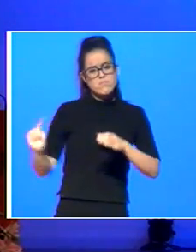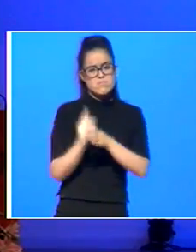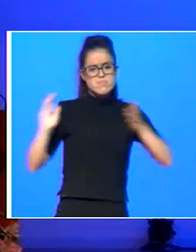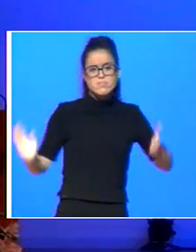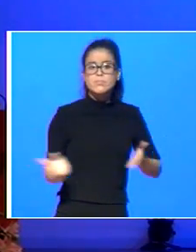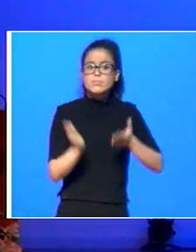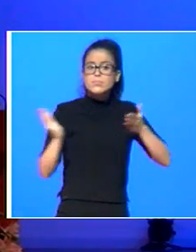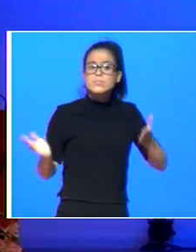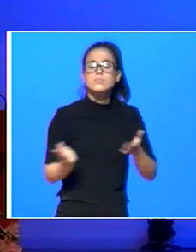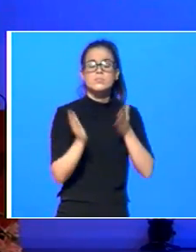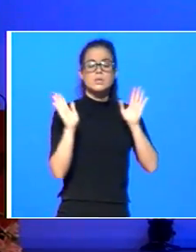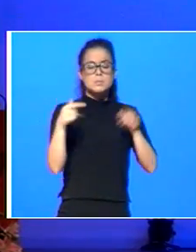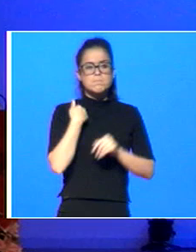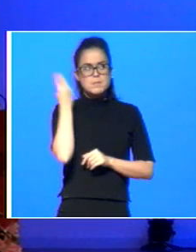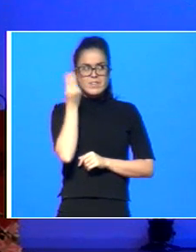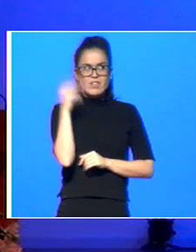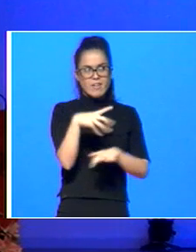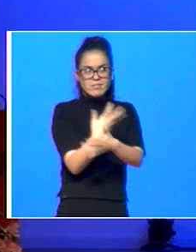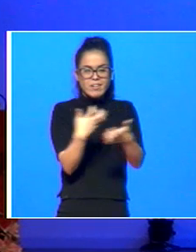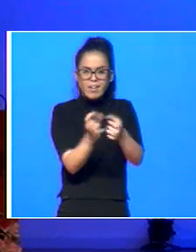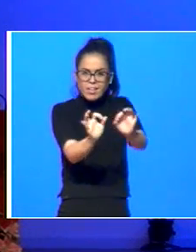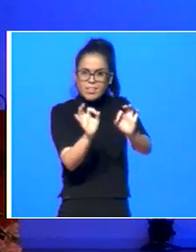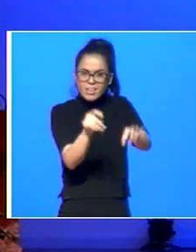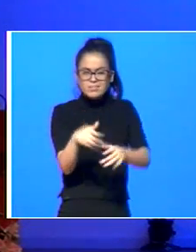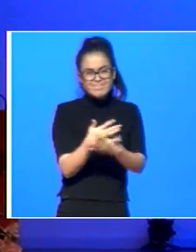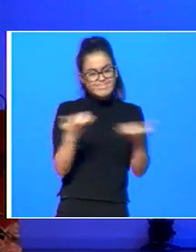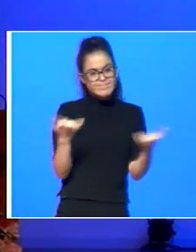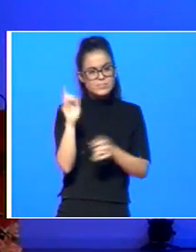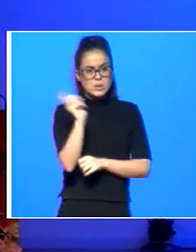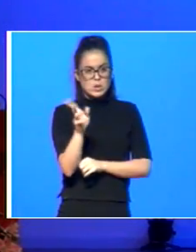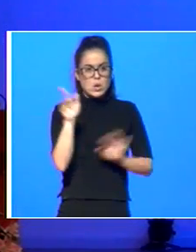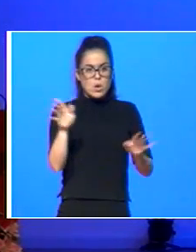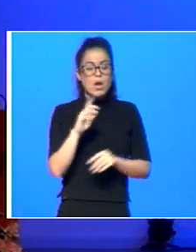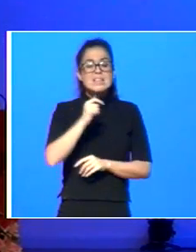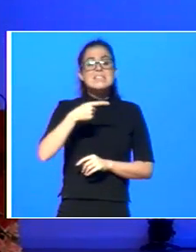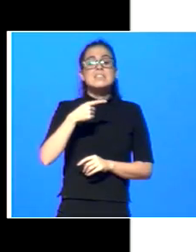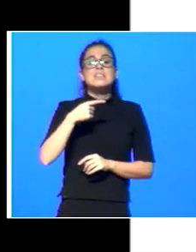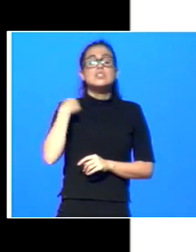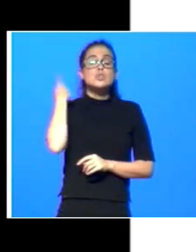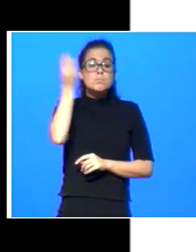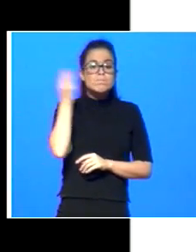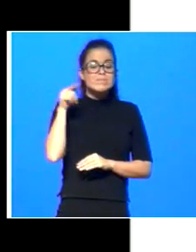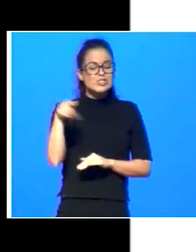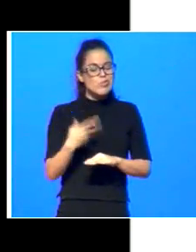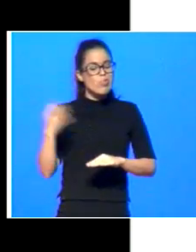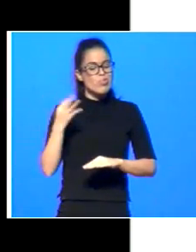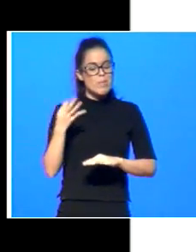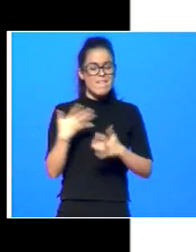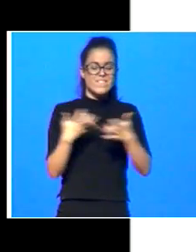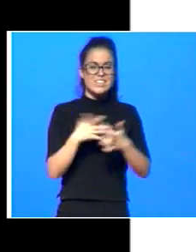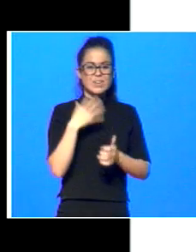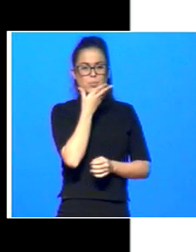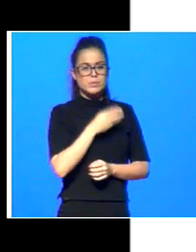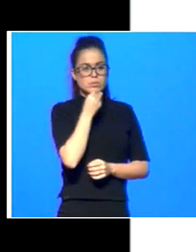da. Nik uste dut esaldi hori ez dala esaldi bat, baizik eta hori izan behar dela oinarrizia. Eta hortik hasi egiten